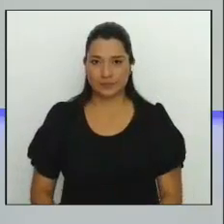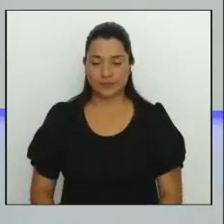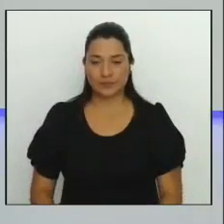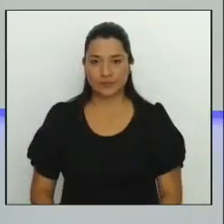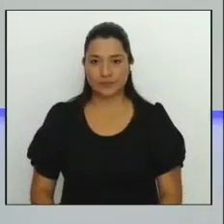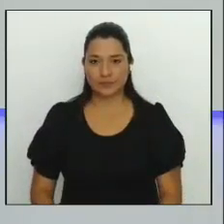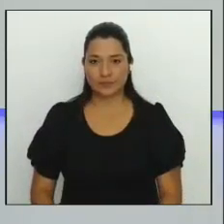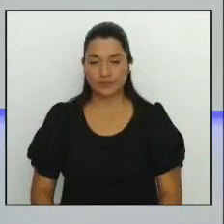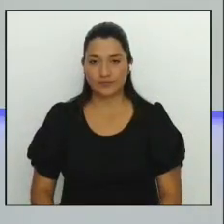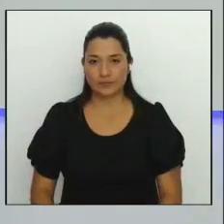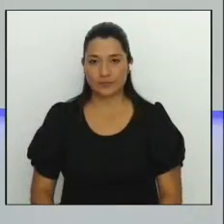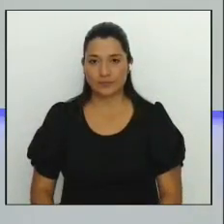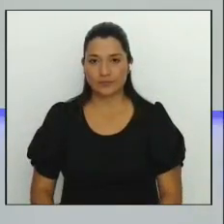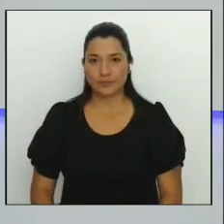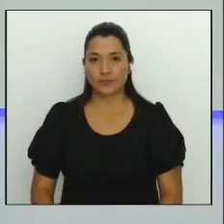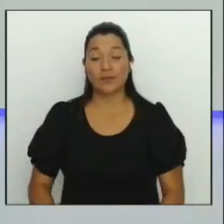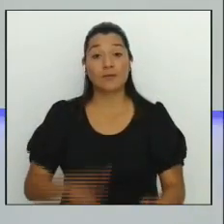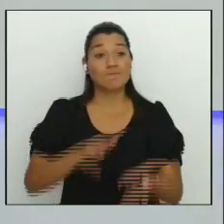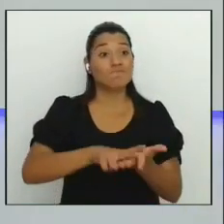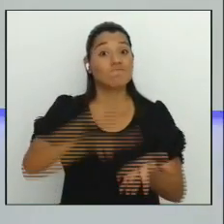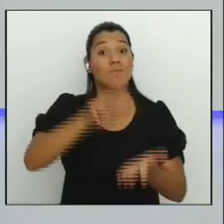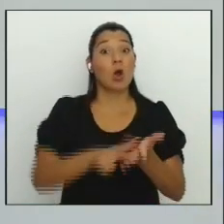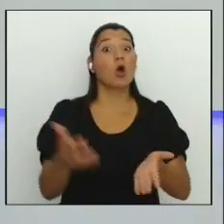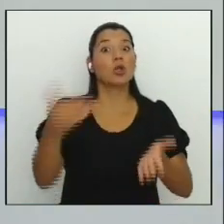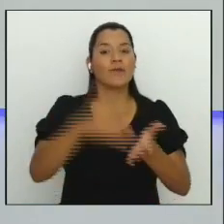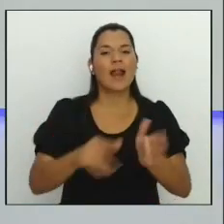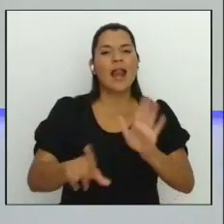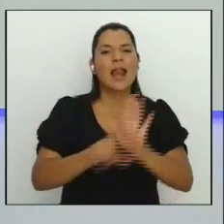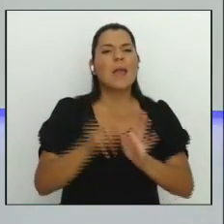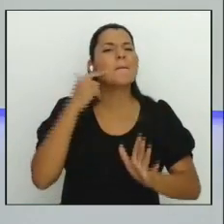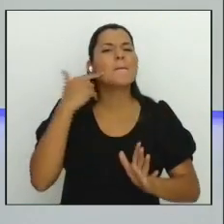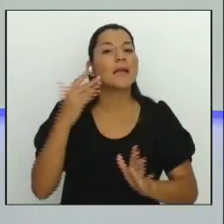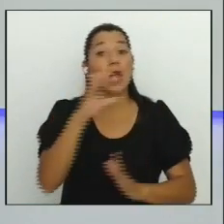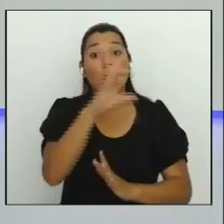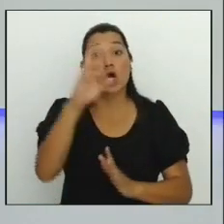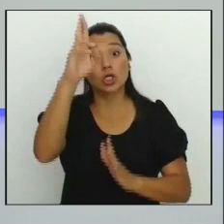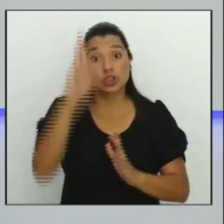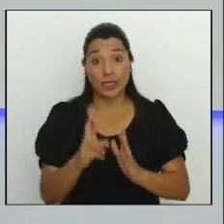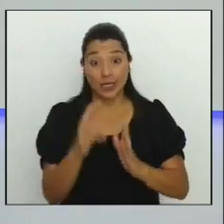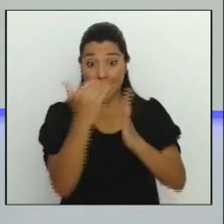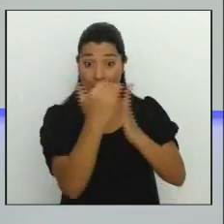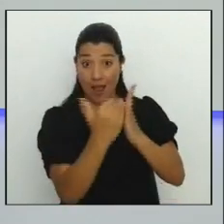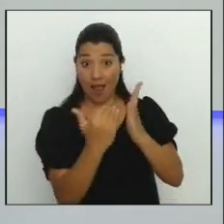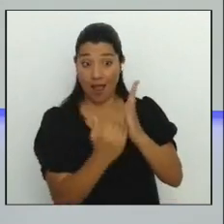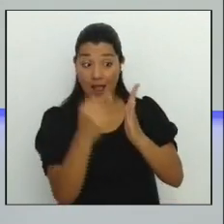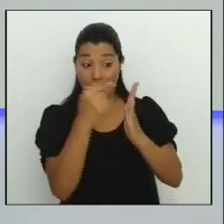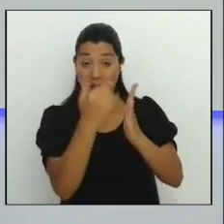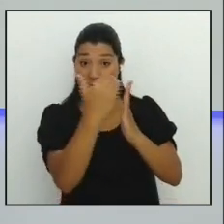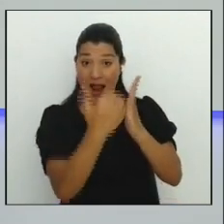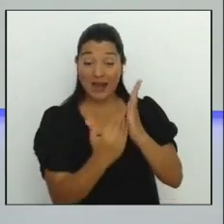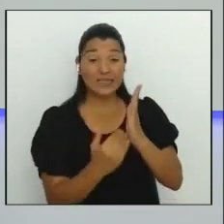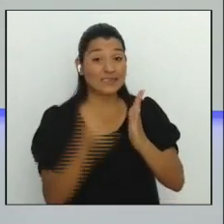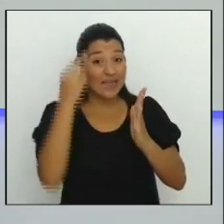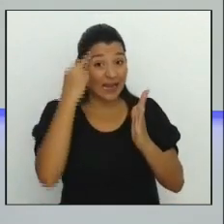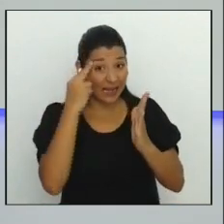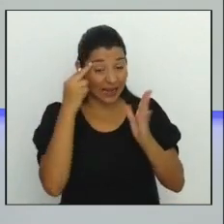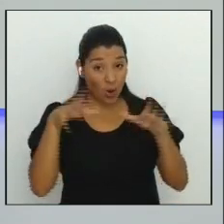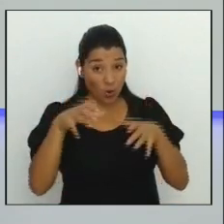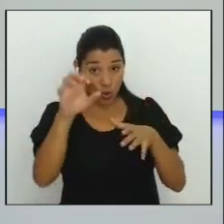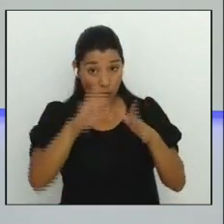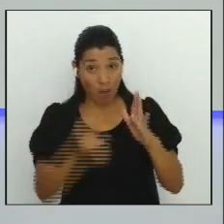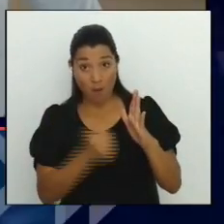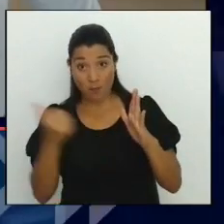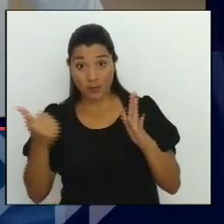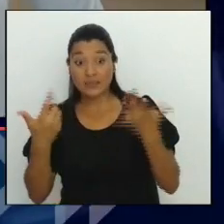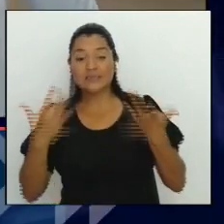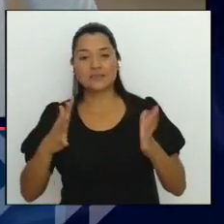Y el resello a la ley que sacará a Costa Rica de la lista negra de la Unión Europea ya se publicó en el diario oficial La Gaceta. Ahora es cuestión de días para saber